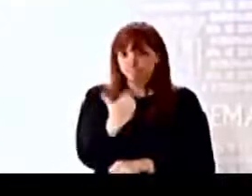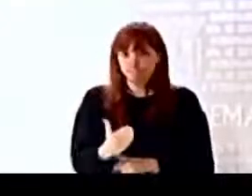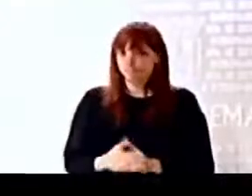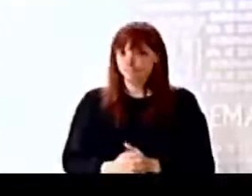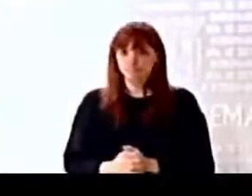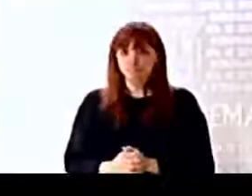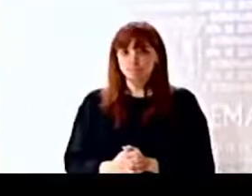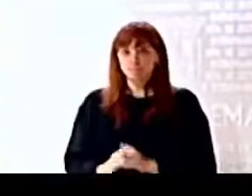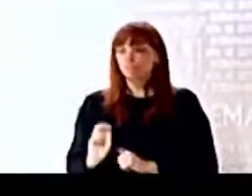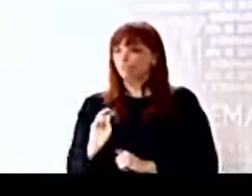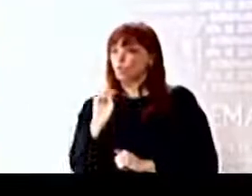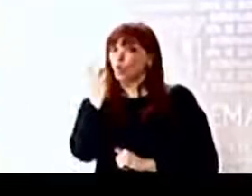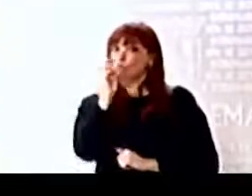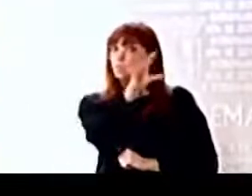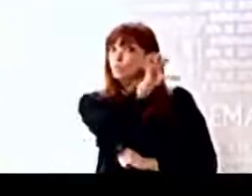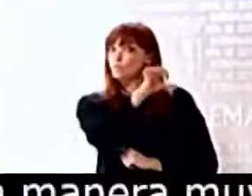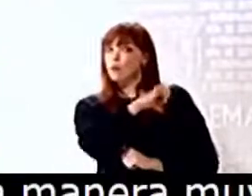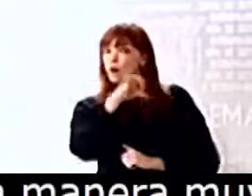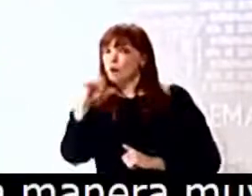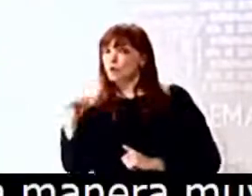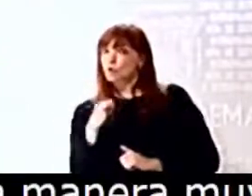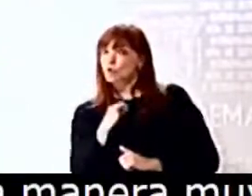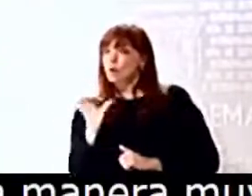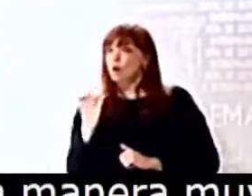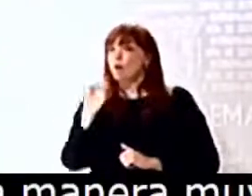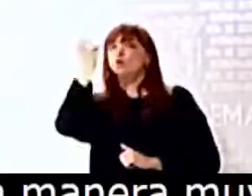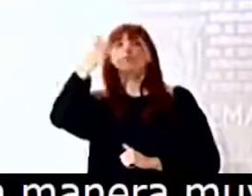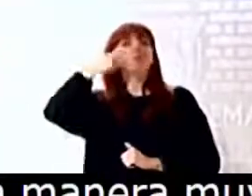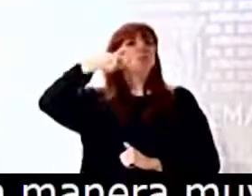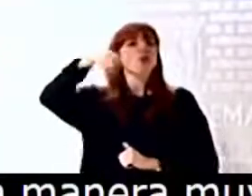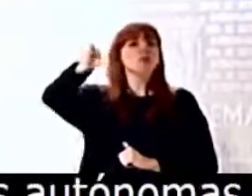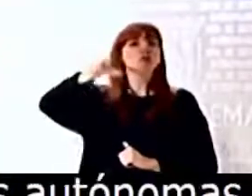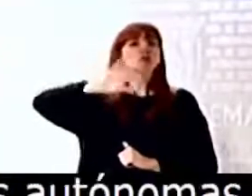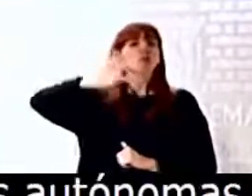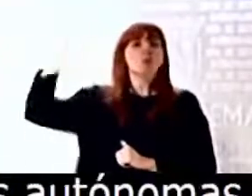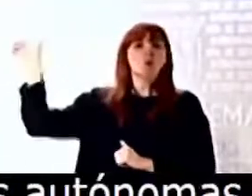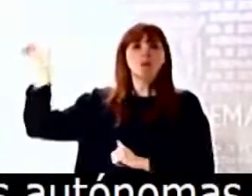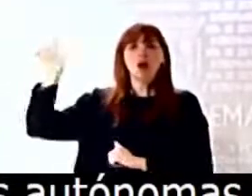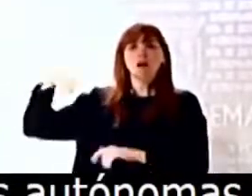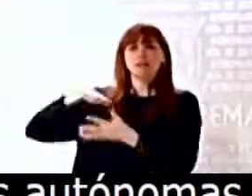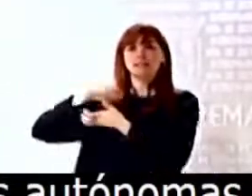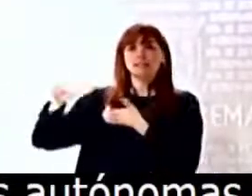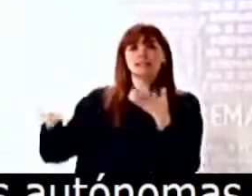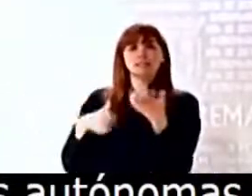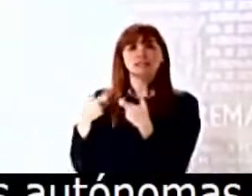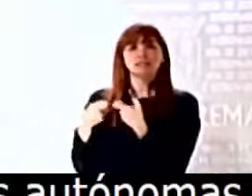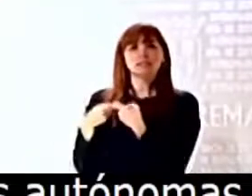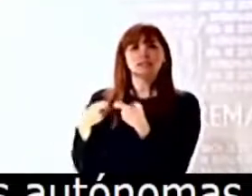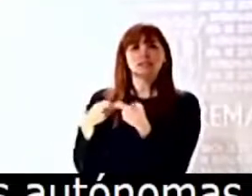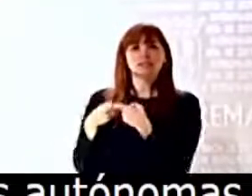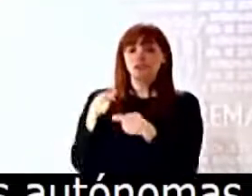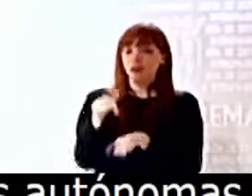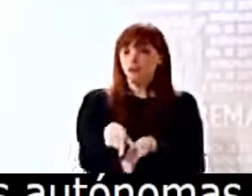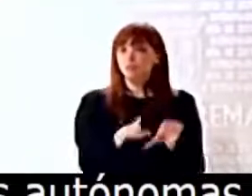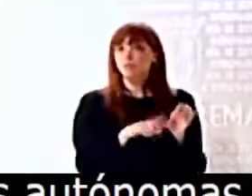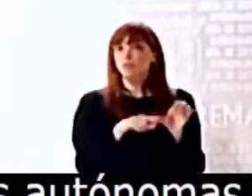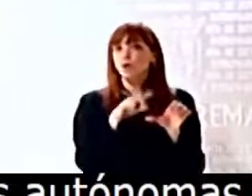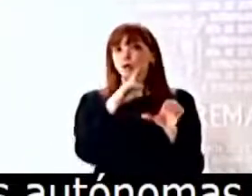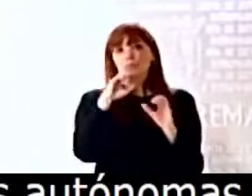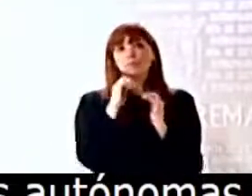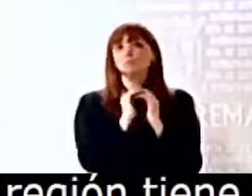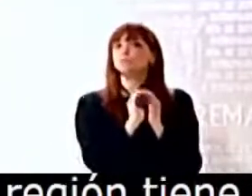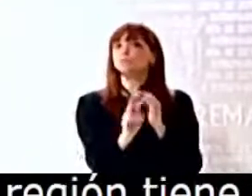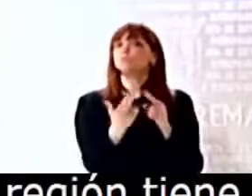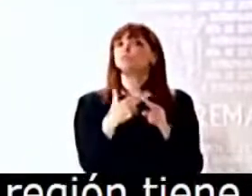que en otras comunidades autónomas y en otros territorios de Europa hay lío, esta región tiene estabilidad